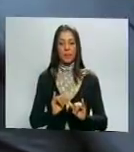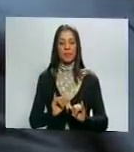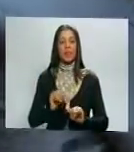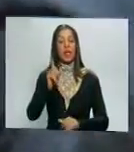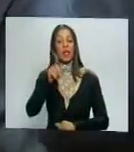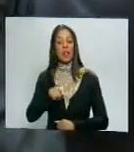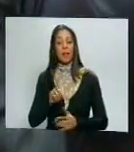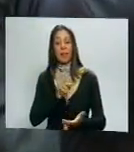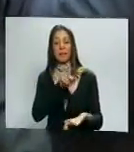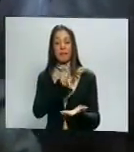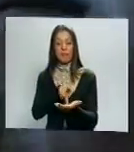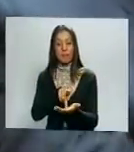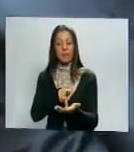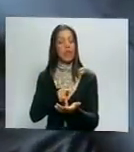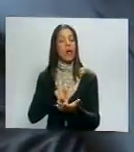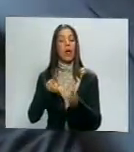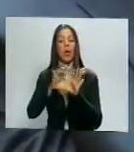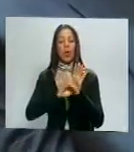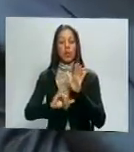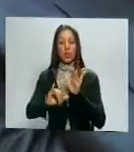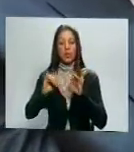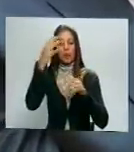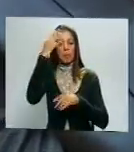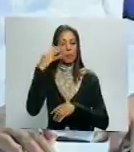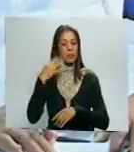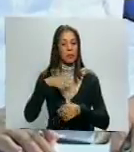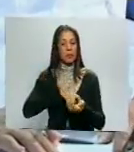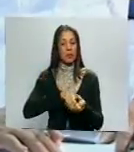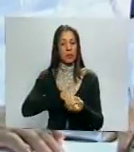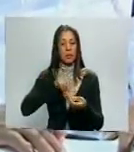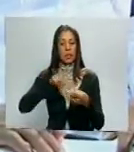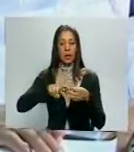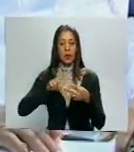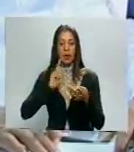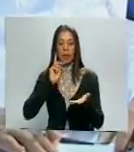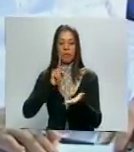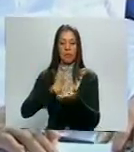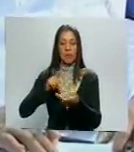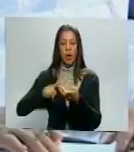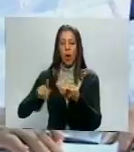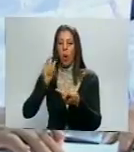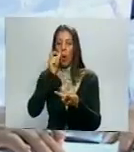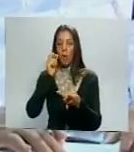También intervinieron los constituyentes Iris Valera, Eduardo Piñate y Jesús Faría.